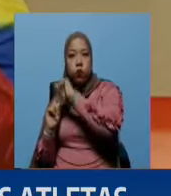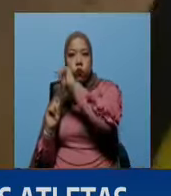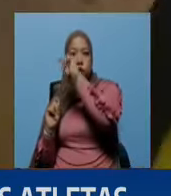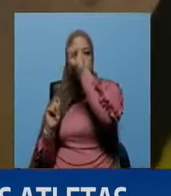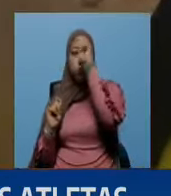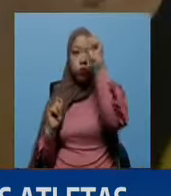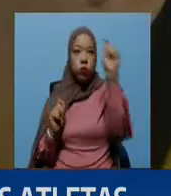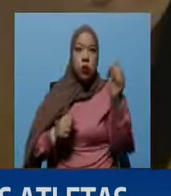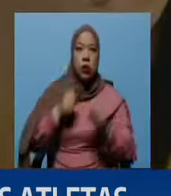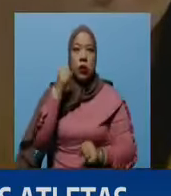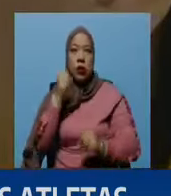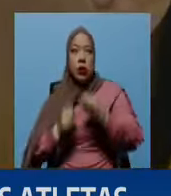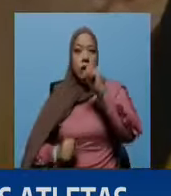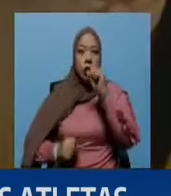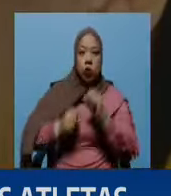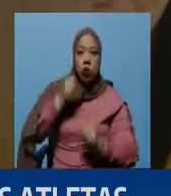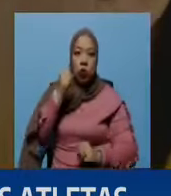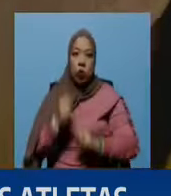jabalina. ¿Ah?